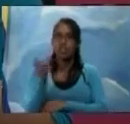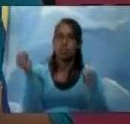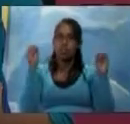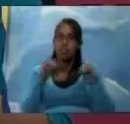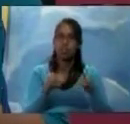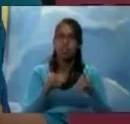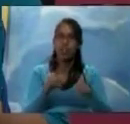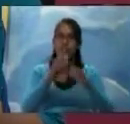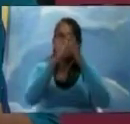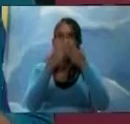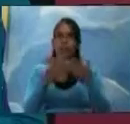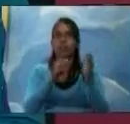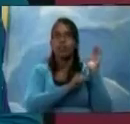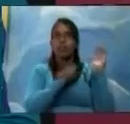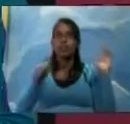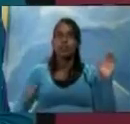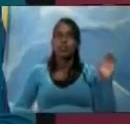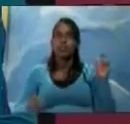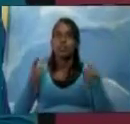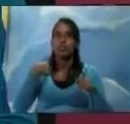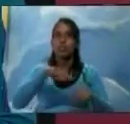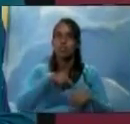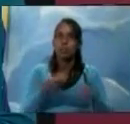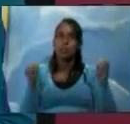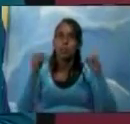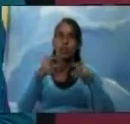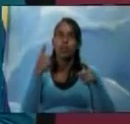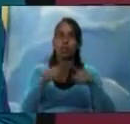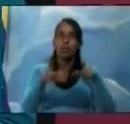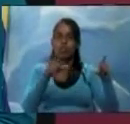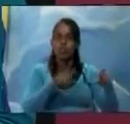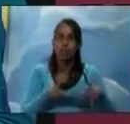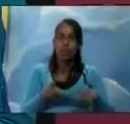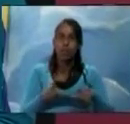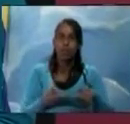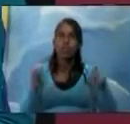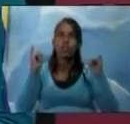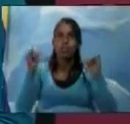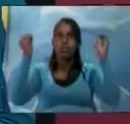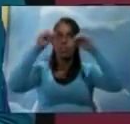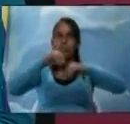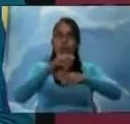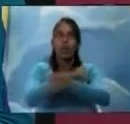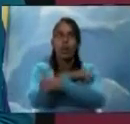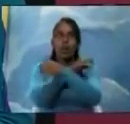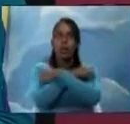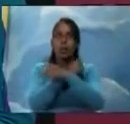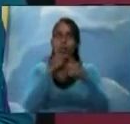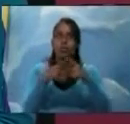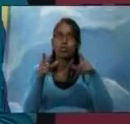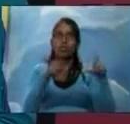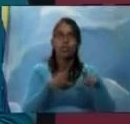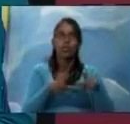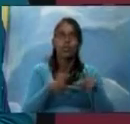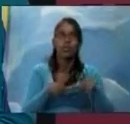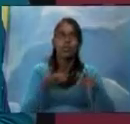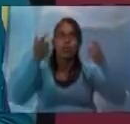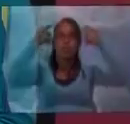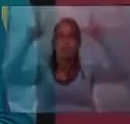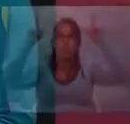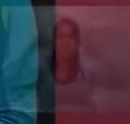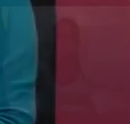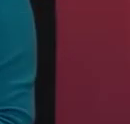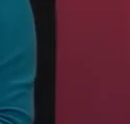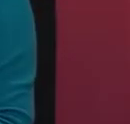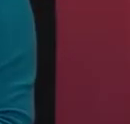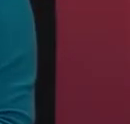ponen caso a las palabras del Señor, y el Señor los va a poner a un lado. Y pondrá las ovejas a su derecha y los cabritos a